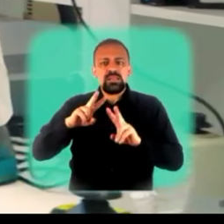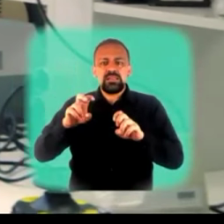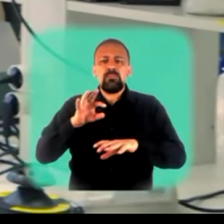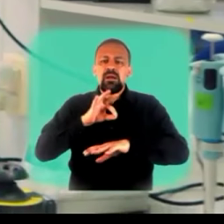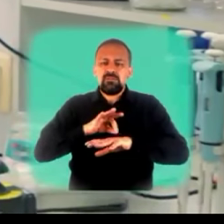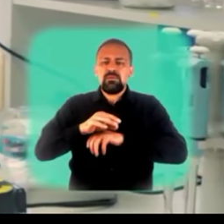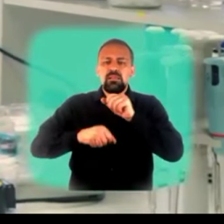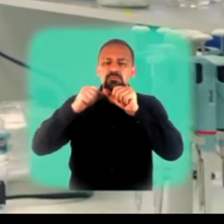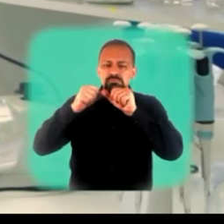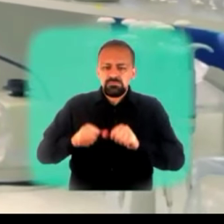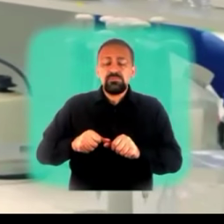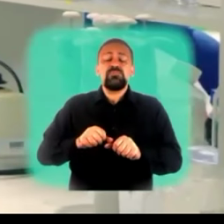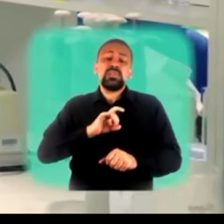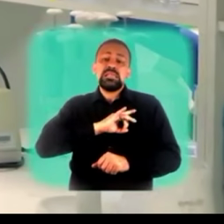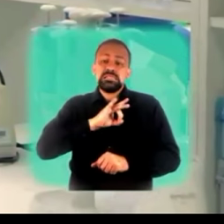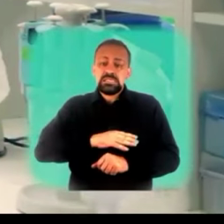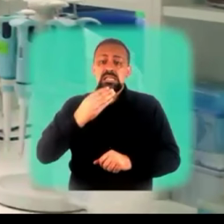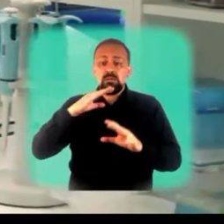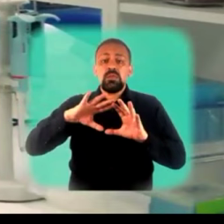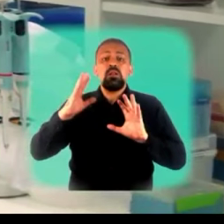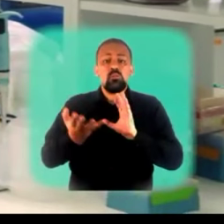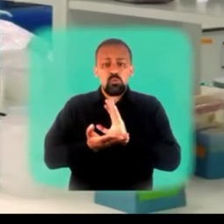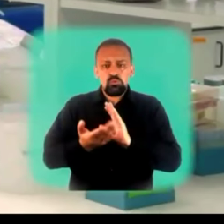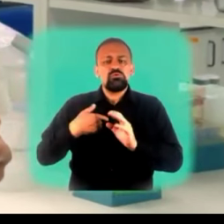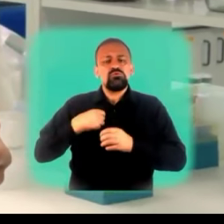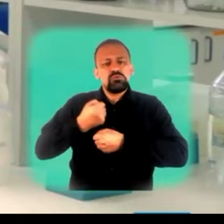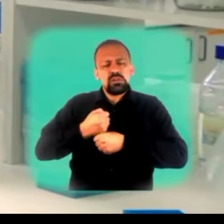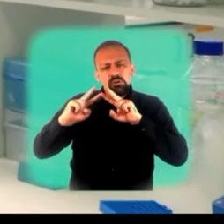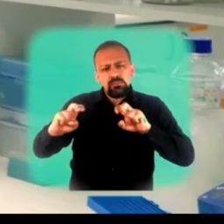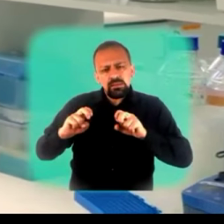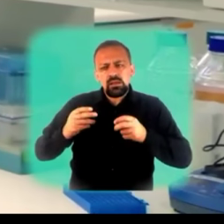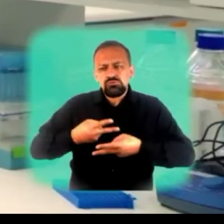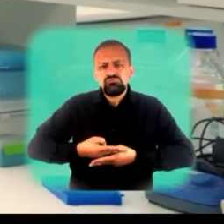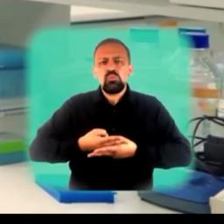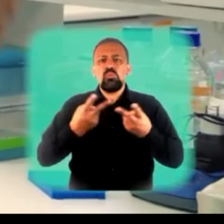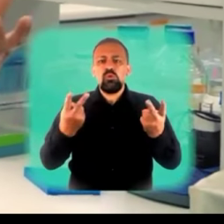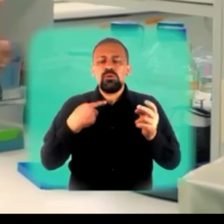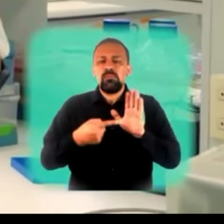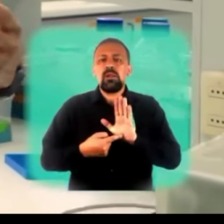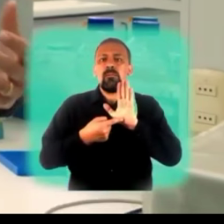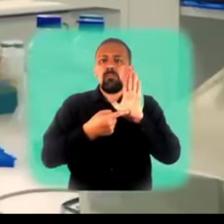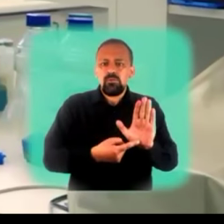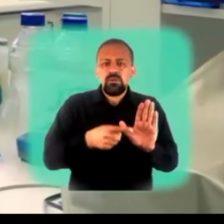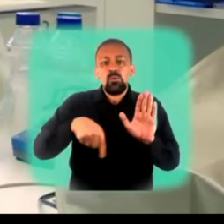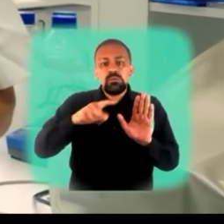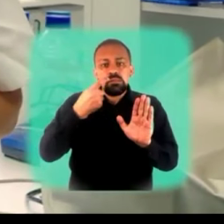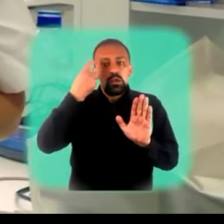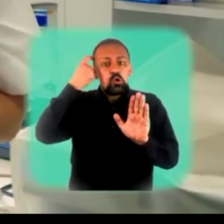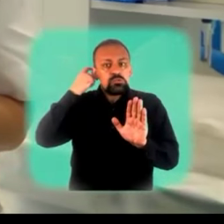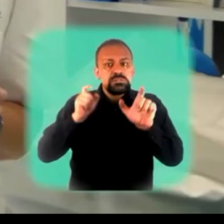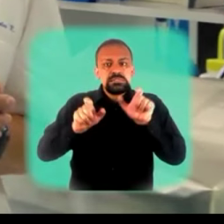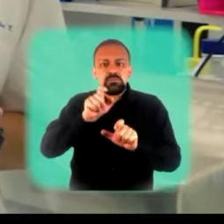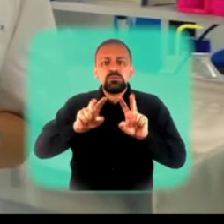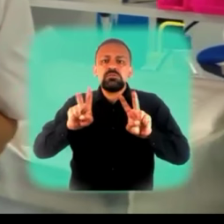referentes en enfermedades crónicas a nivel nacional e internacional. Difundimos nuestras investigaciones para enseñar y crear conciencia